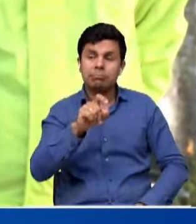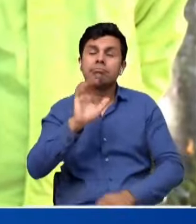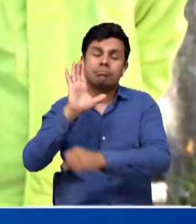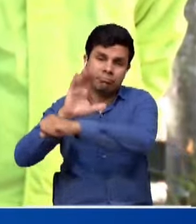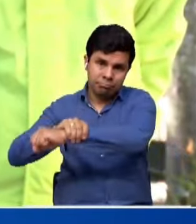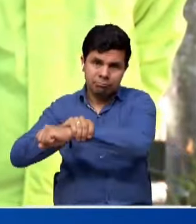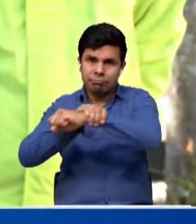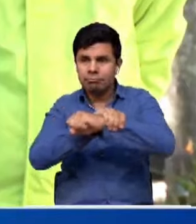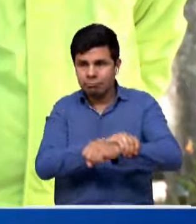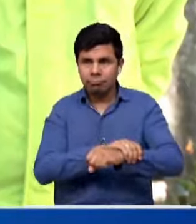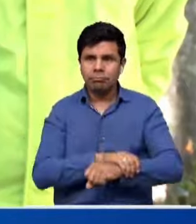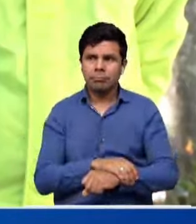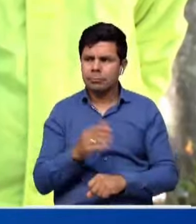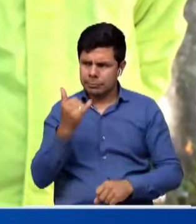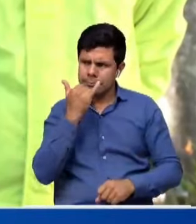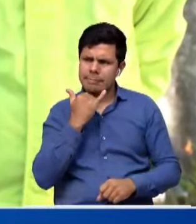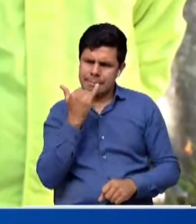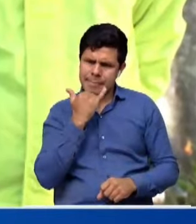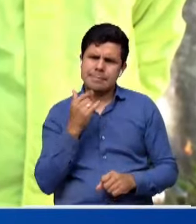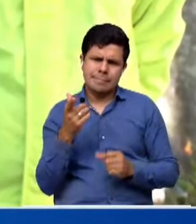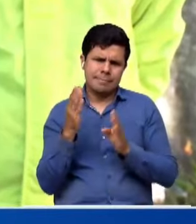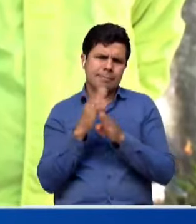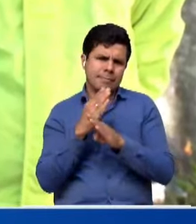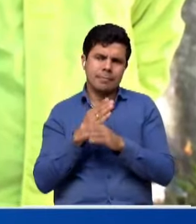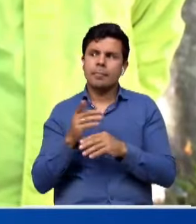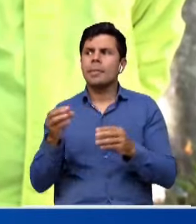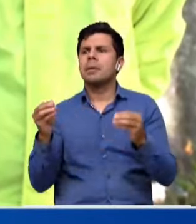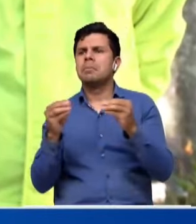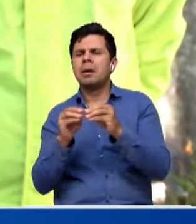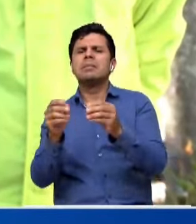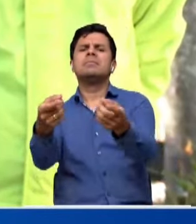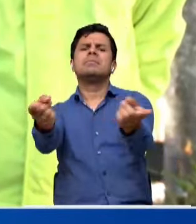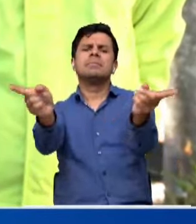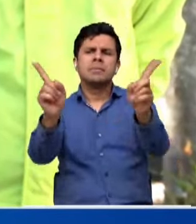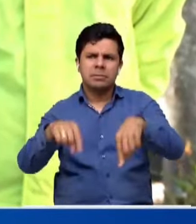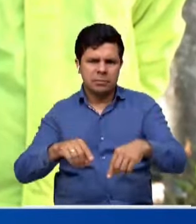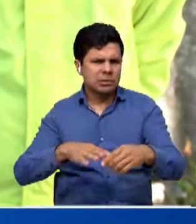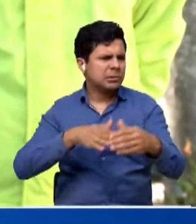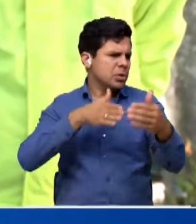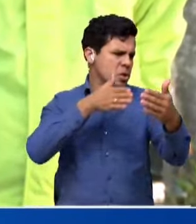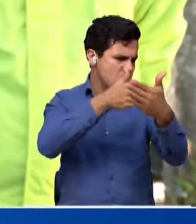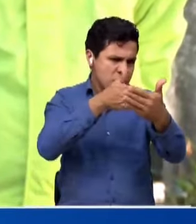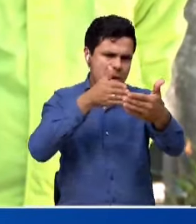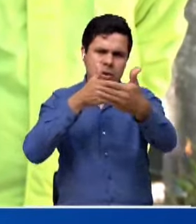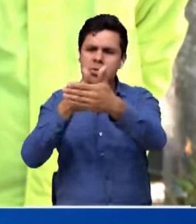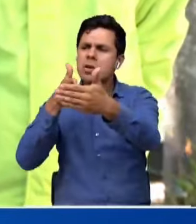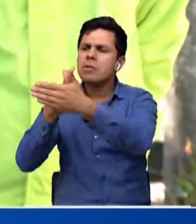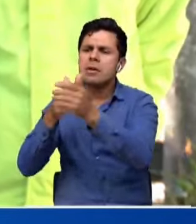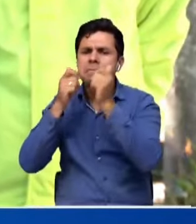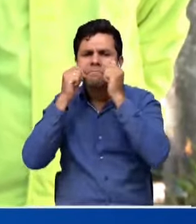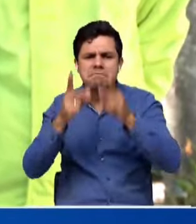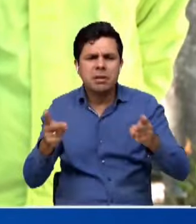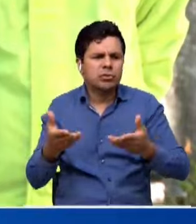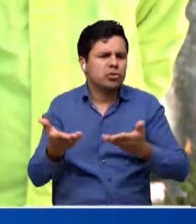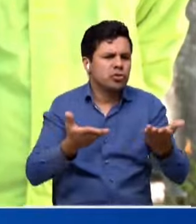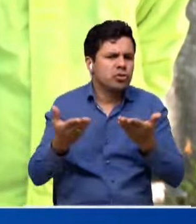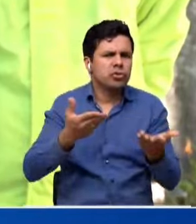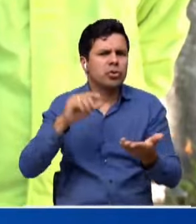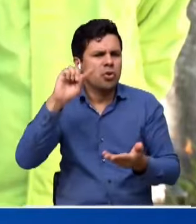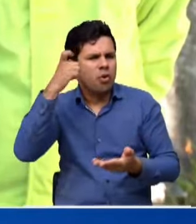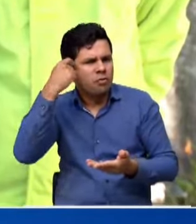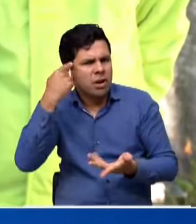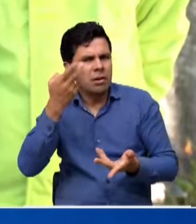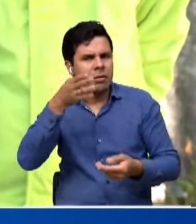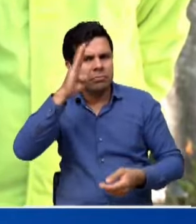delitos se encontraba amenazando y amedrantando a servidores públicos,